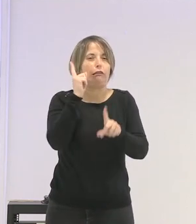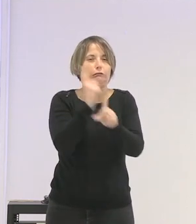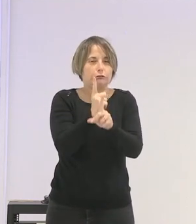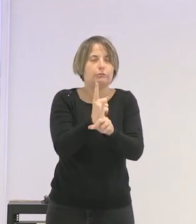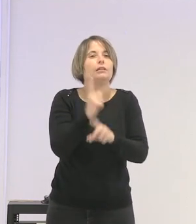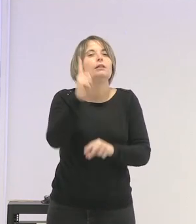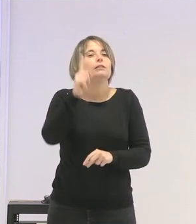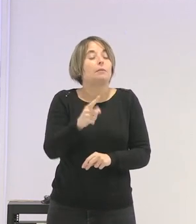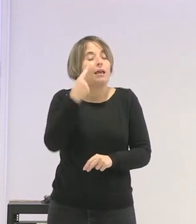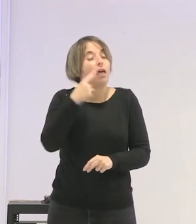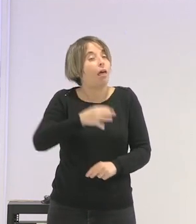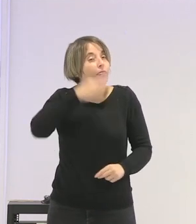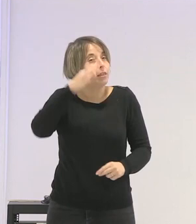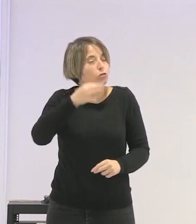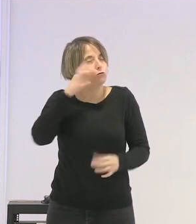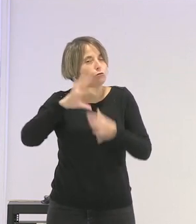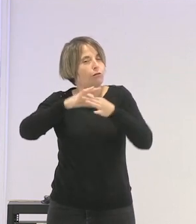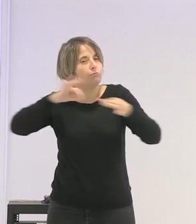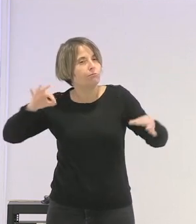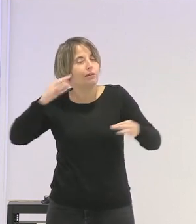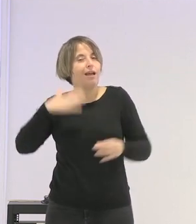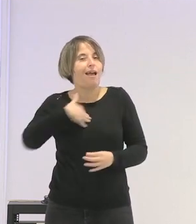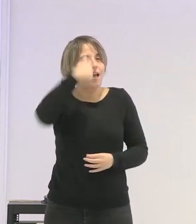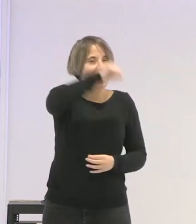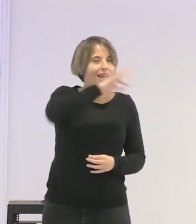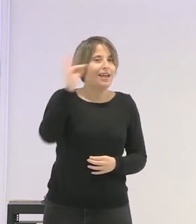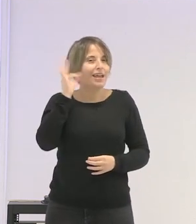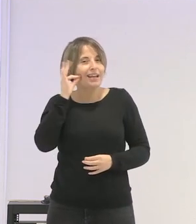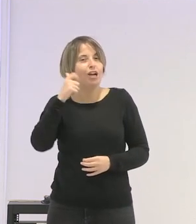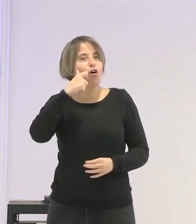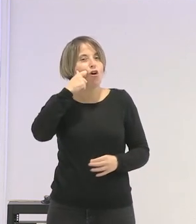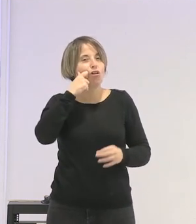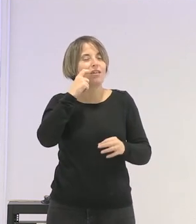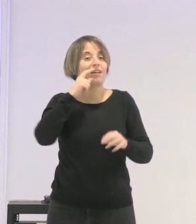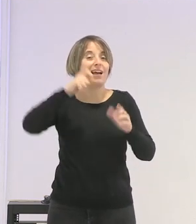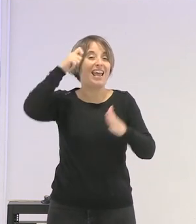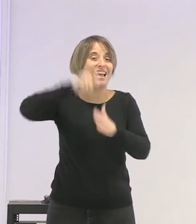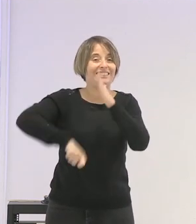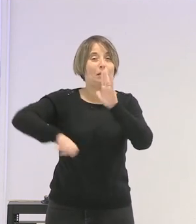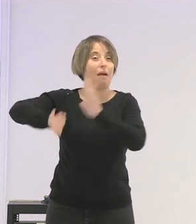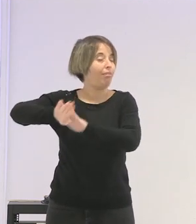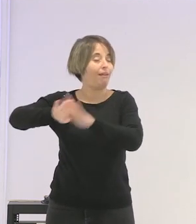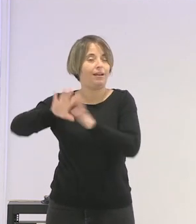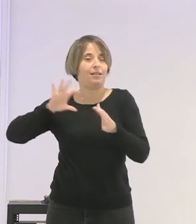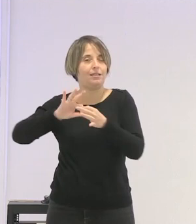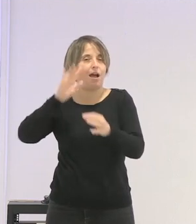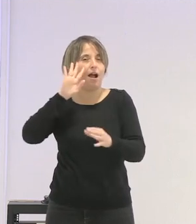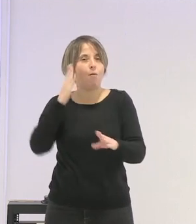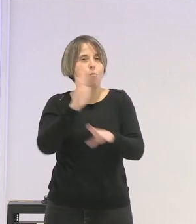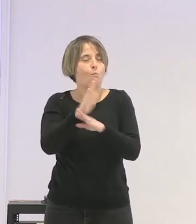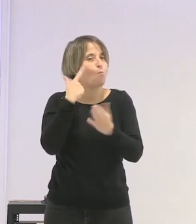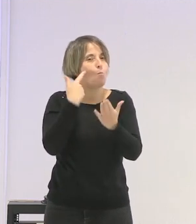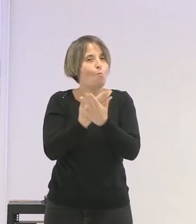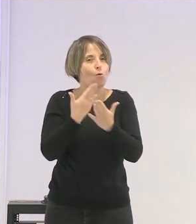que también nos hace ver cómo se vinculan estas cuestiones de género y raza en las extremas derechas, que yo creo que eso es otro de los elementos que caracterizan